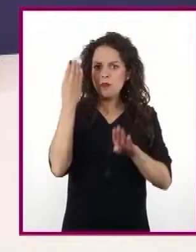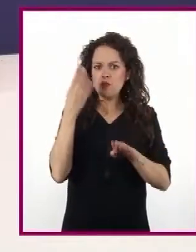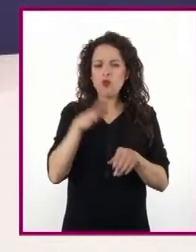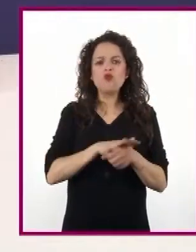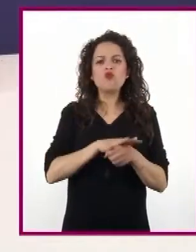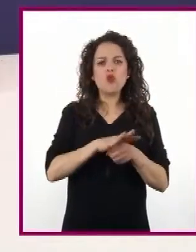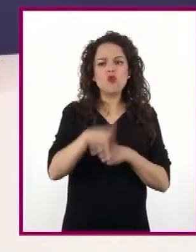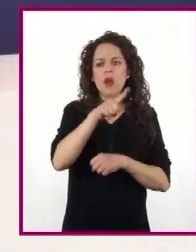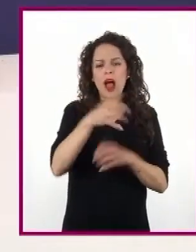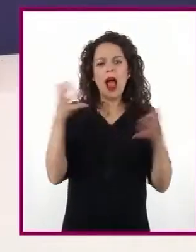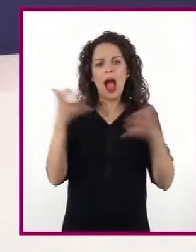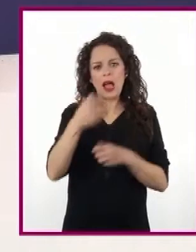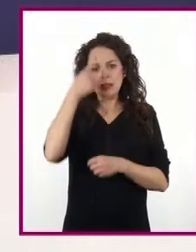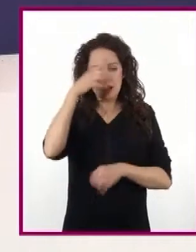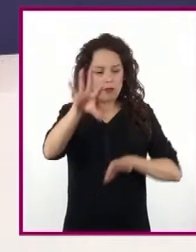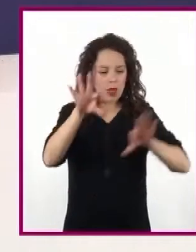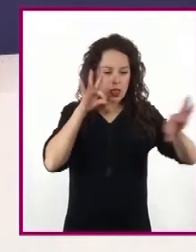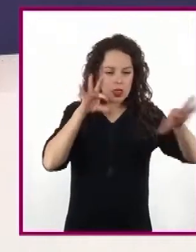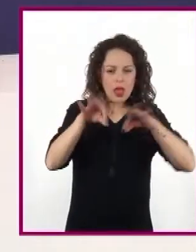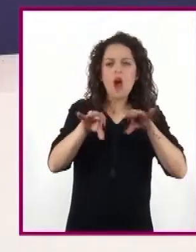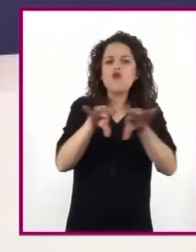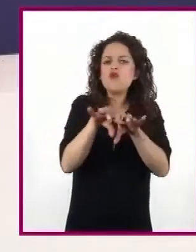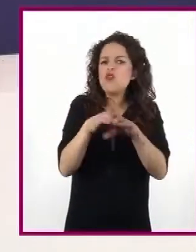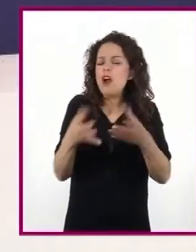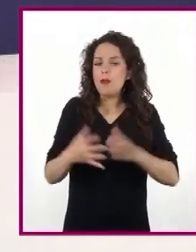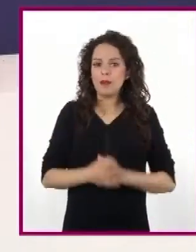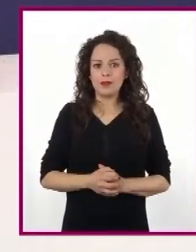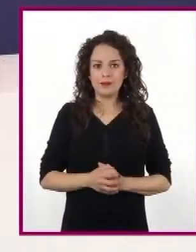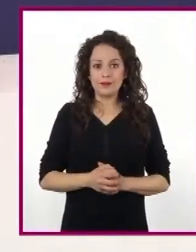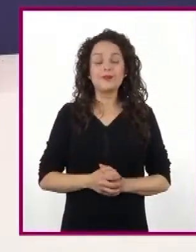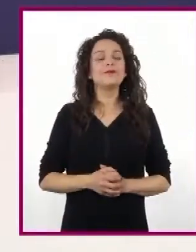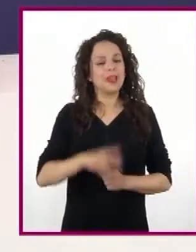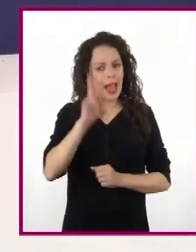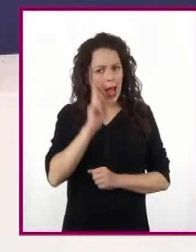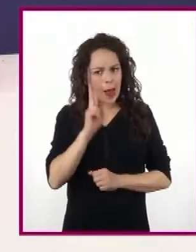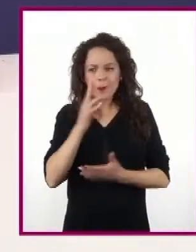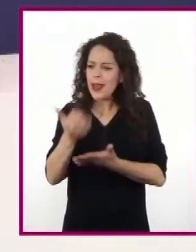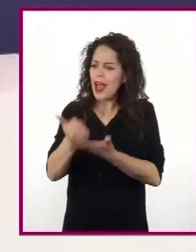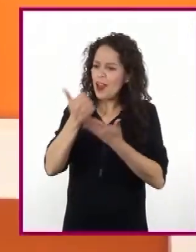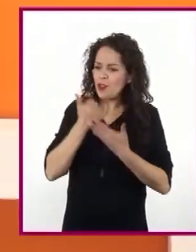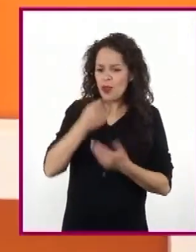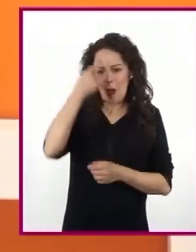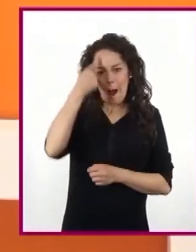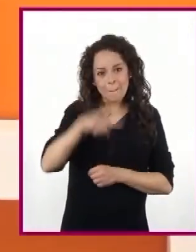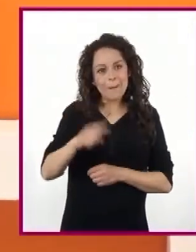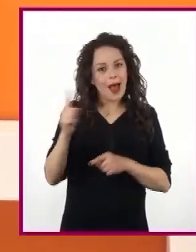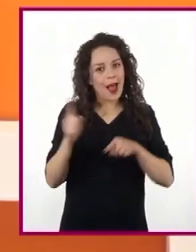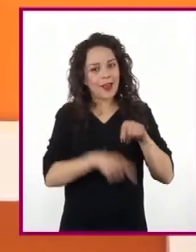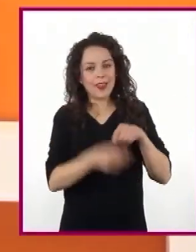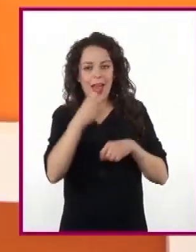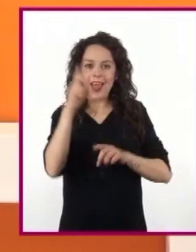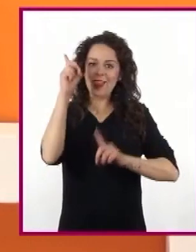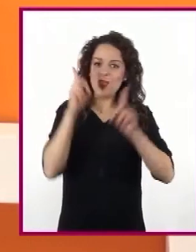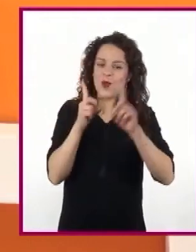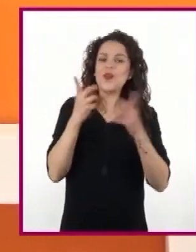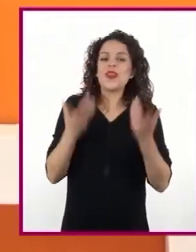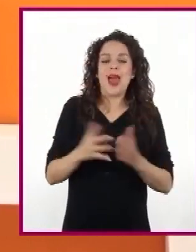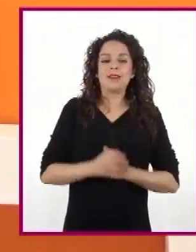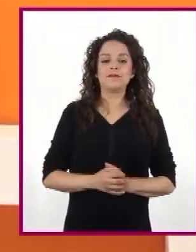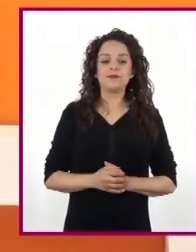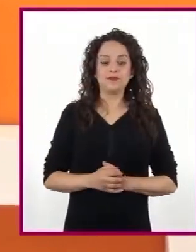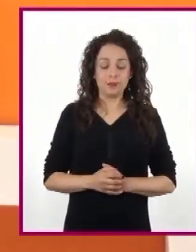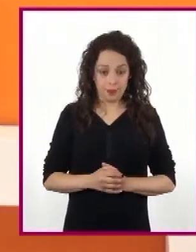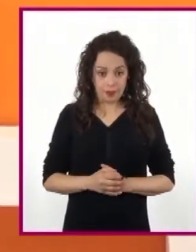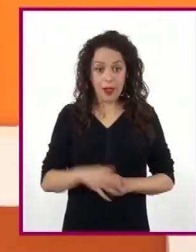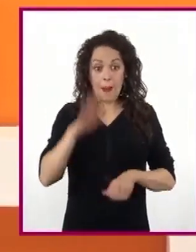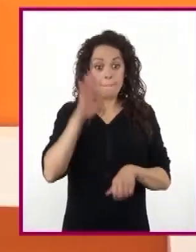cabo? Claro, maestra. Ayúdenos a salir de esa duda. Una de las clasificaciones climáticas